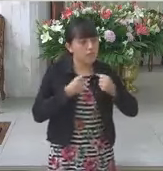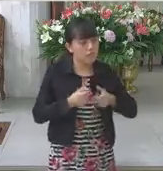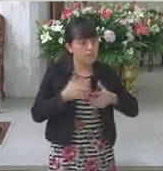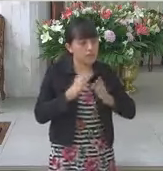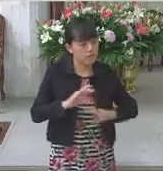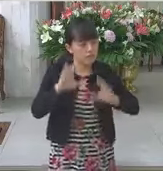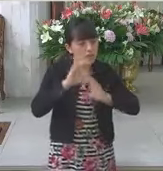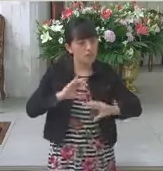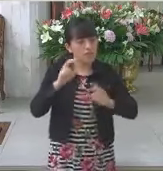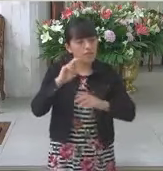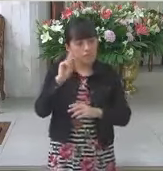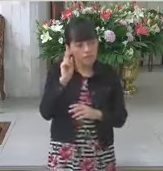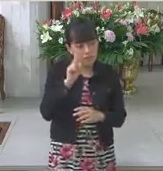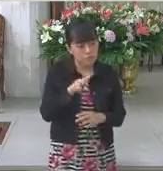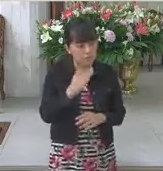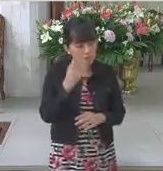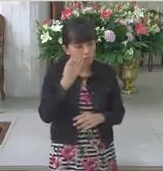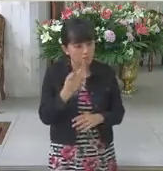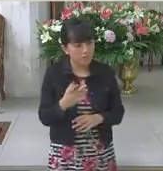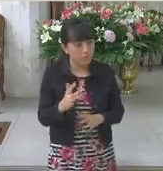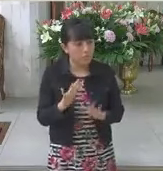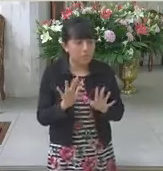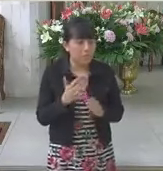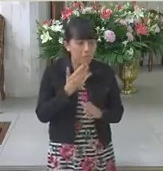verdad como decíamos ser cristiano